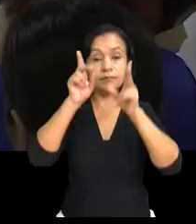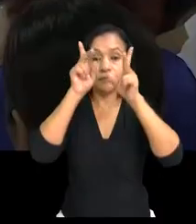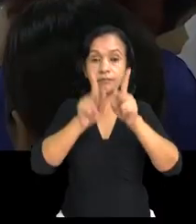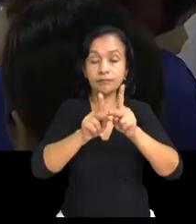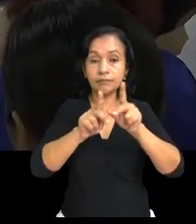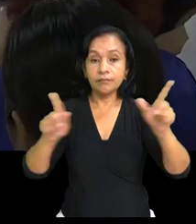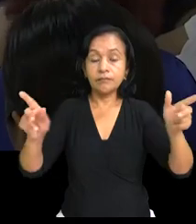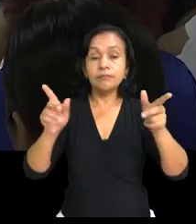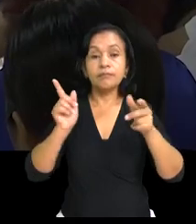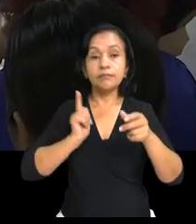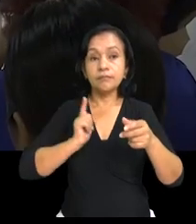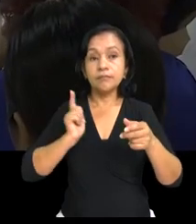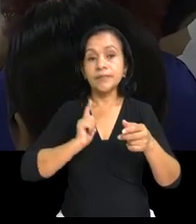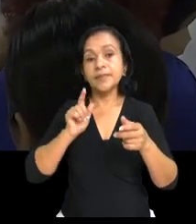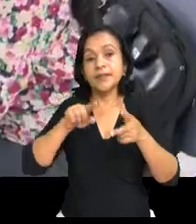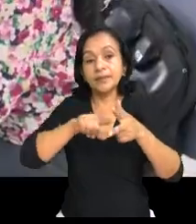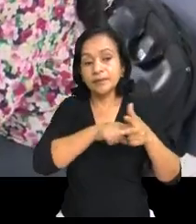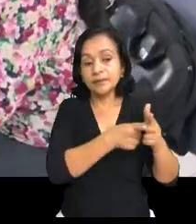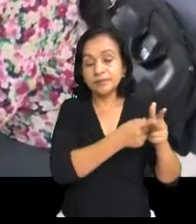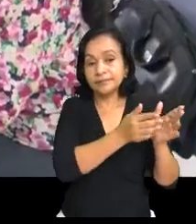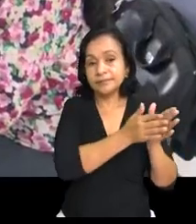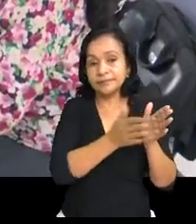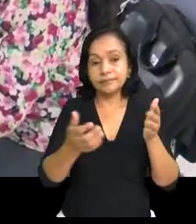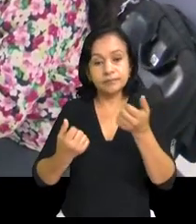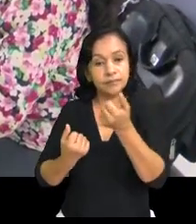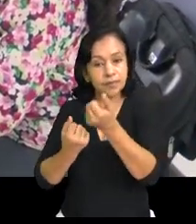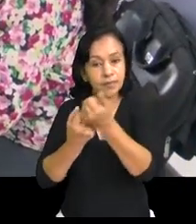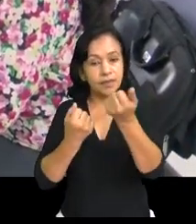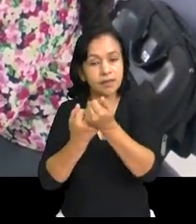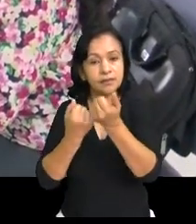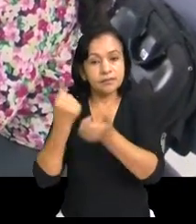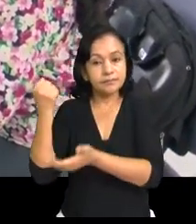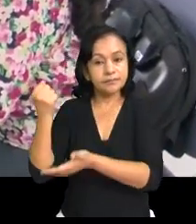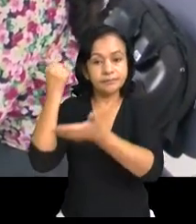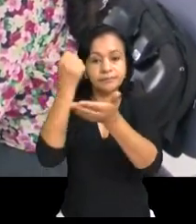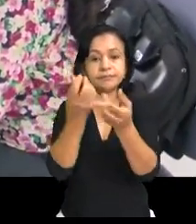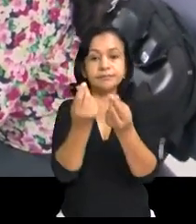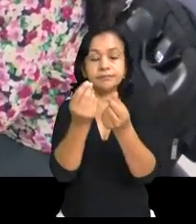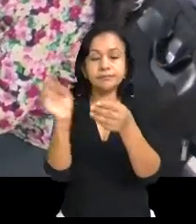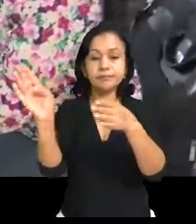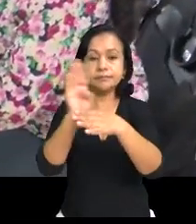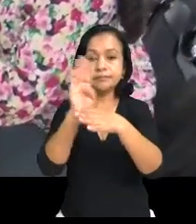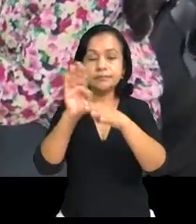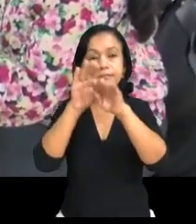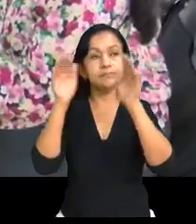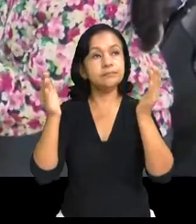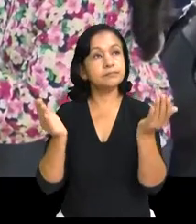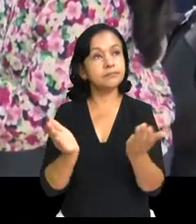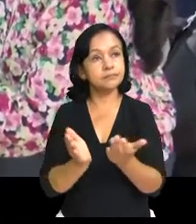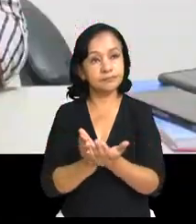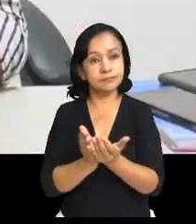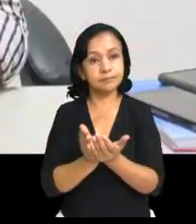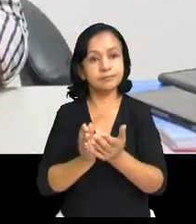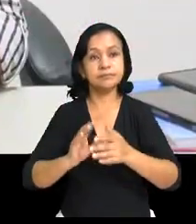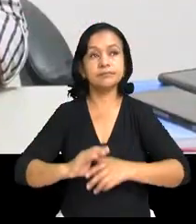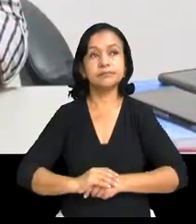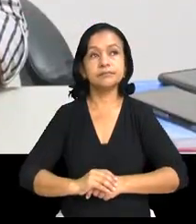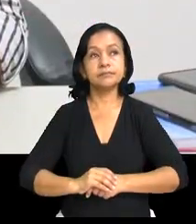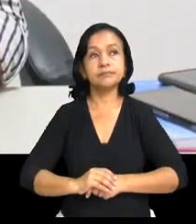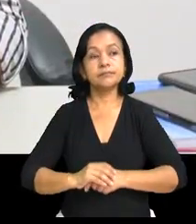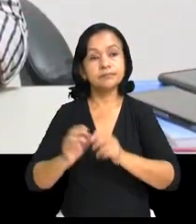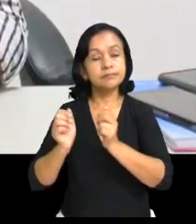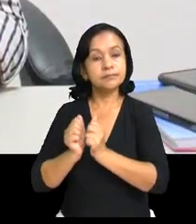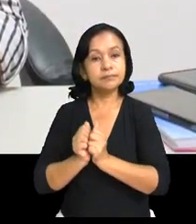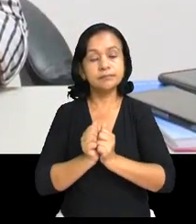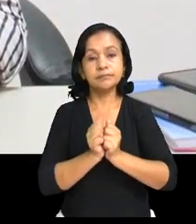el que ha contado desde sus inicios con el apoyo técnico y el financiamiento del Banco Mundial. Este